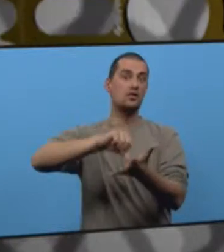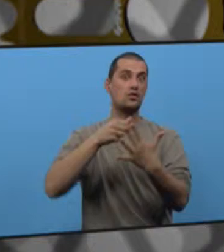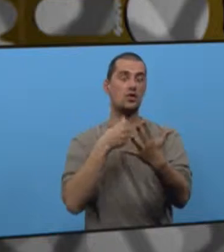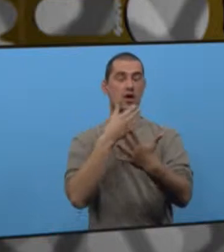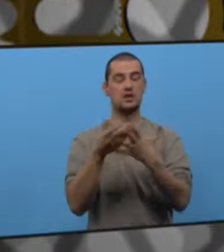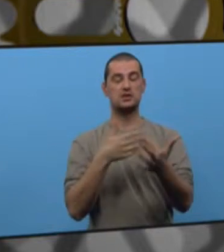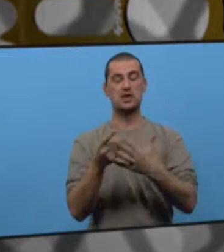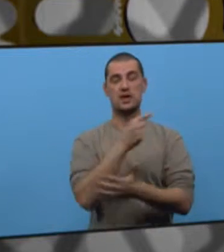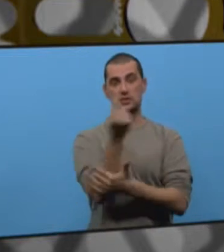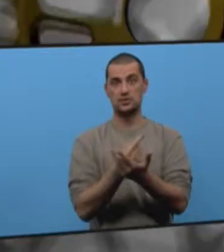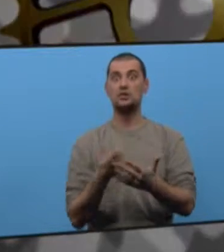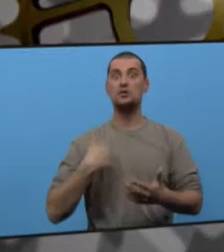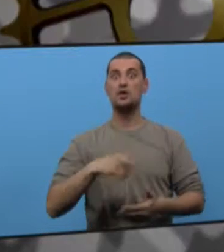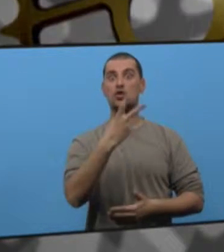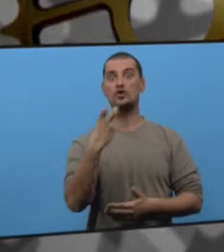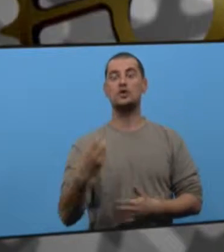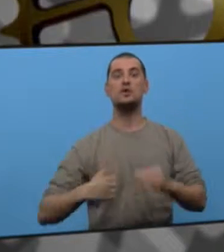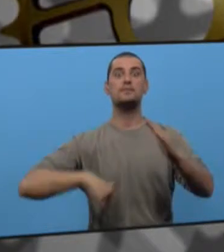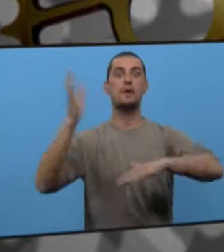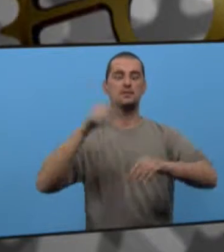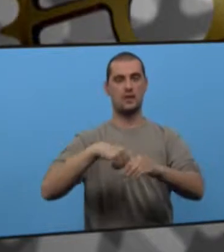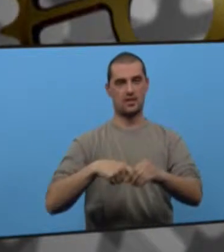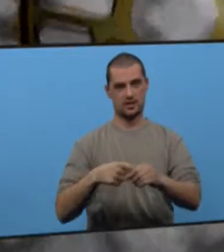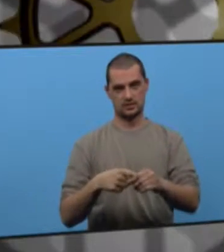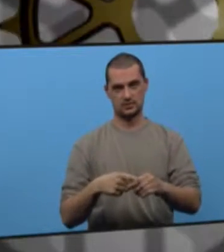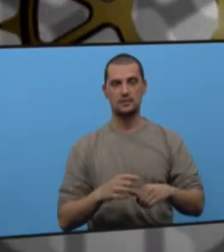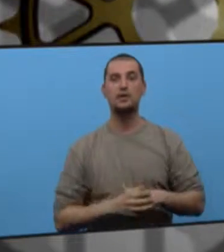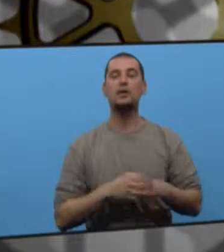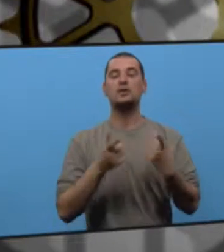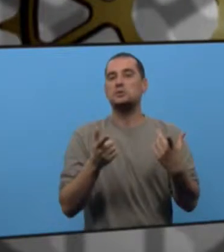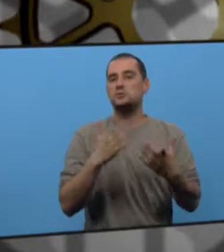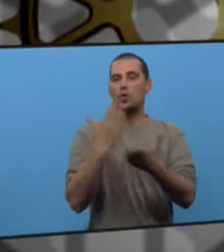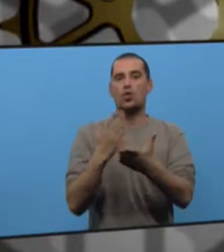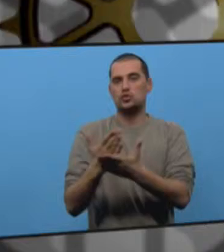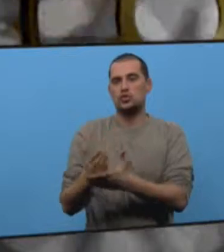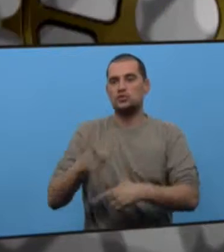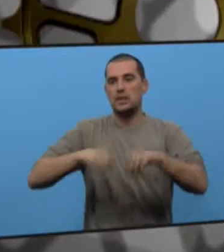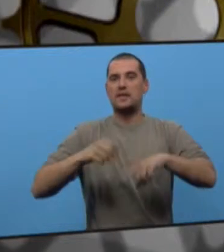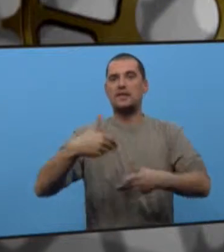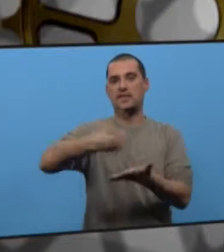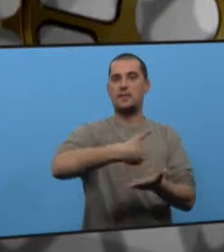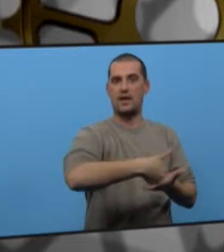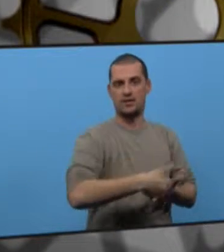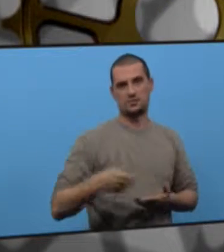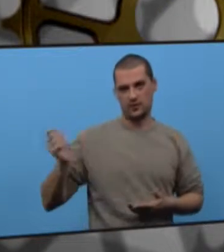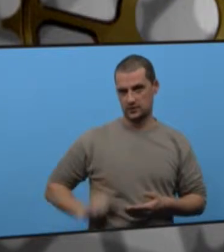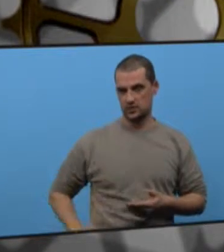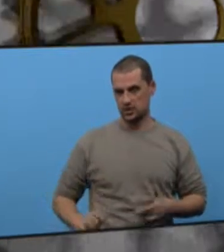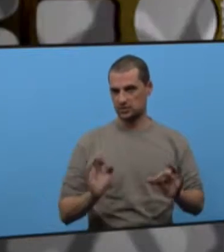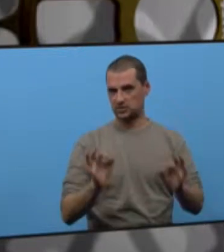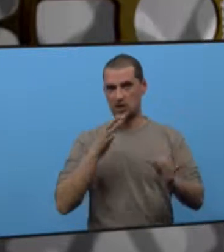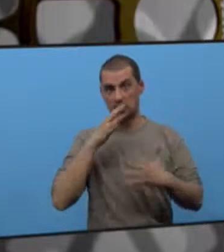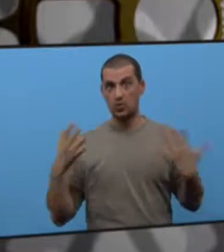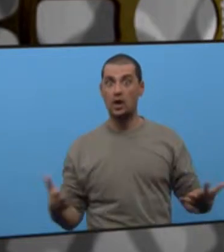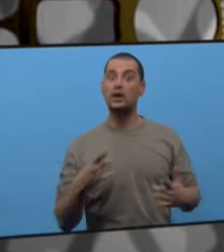de 200 prazas disponibles. As accións formativas deseñadas en base ás demandas e saídas profesionais actuais